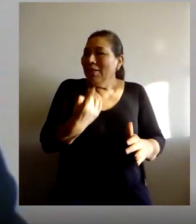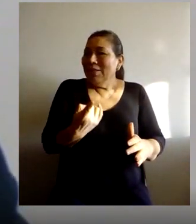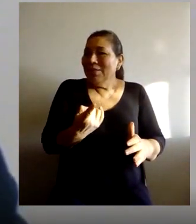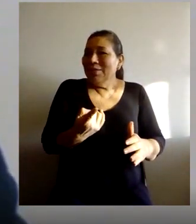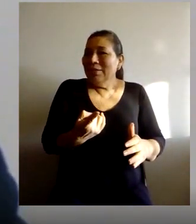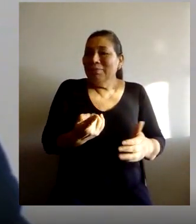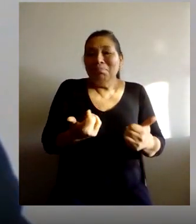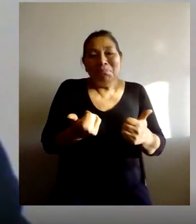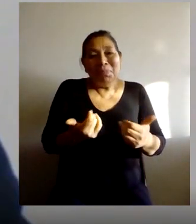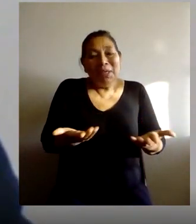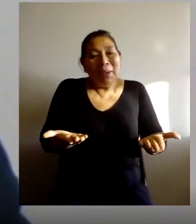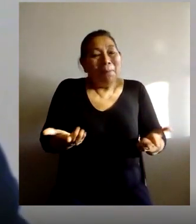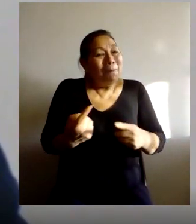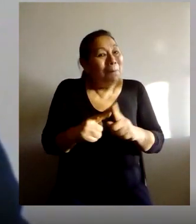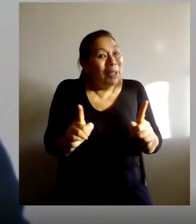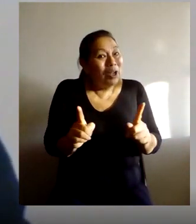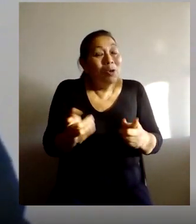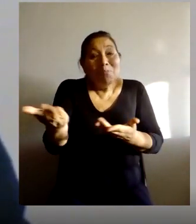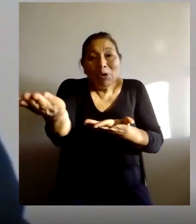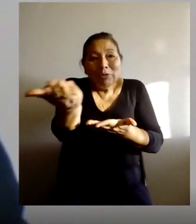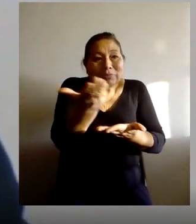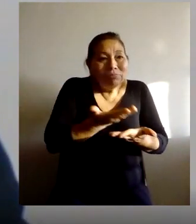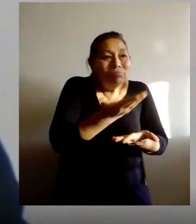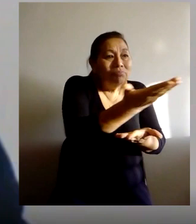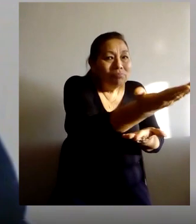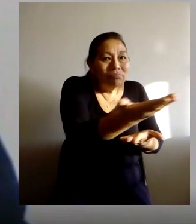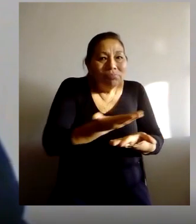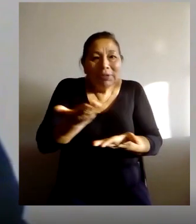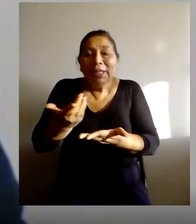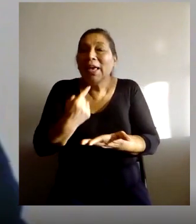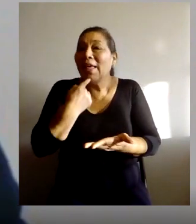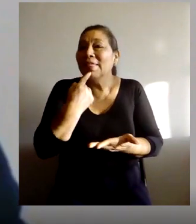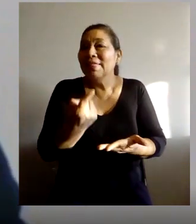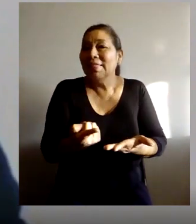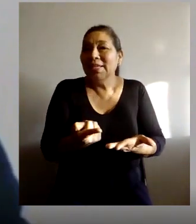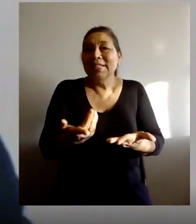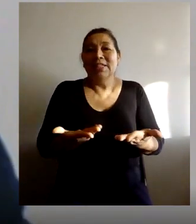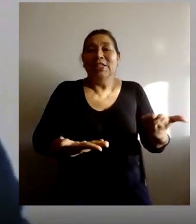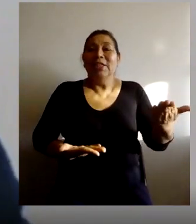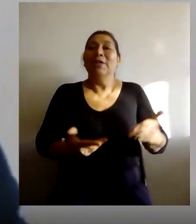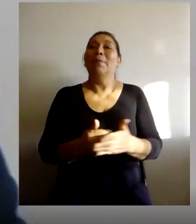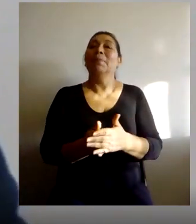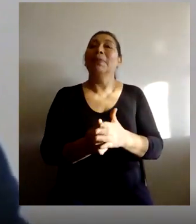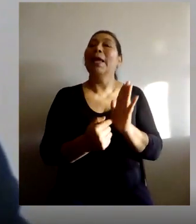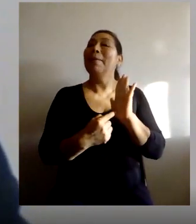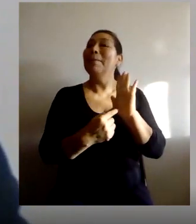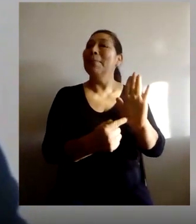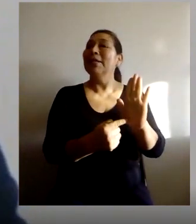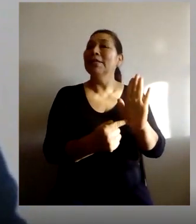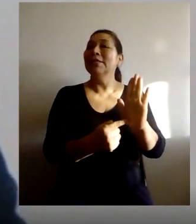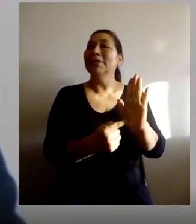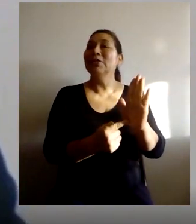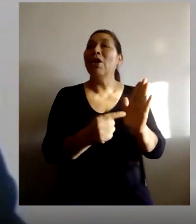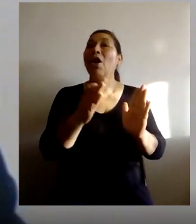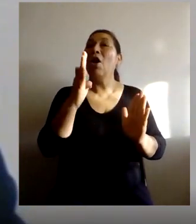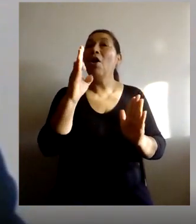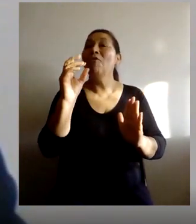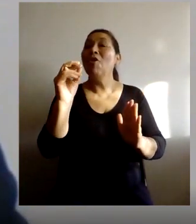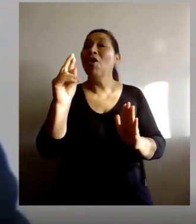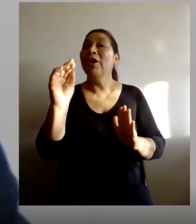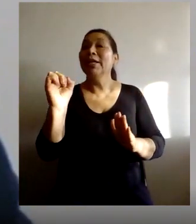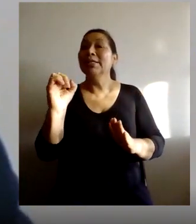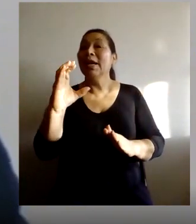considerarse como idóneos. Y nosotros lo que hemos recogido es lo que se ha señalado en el precedente Flores